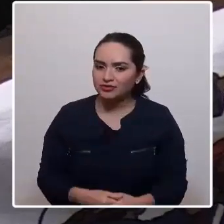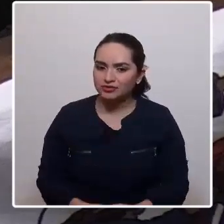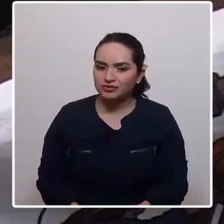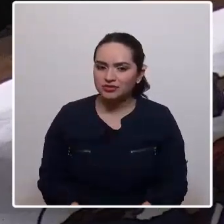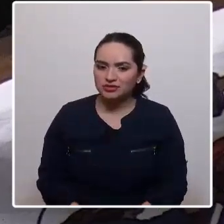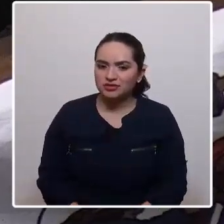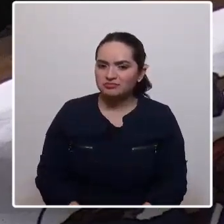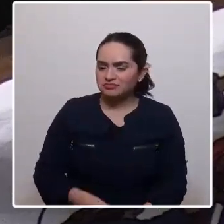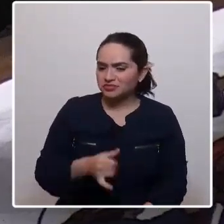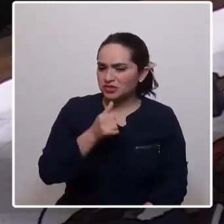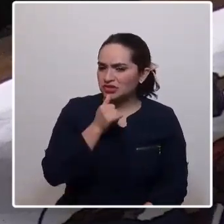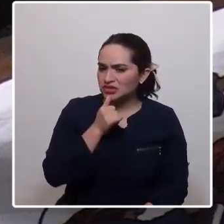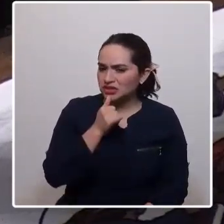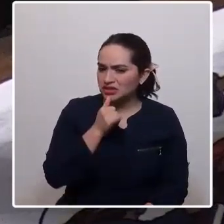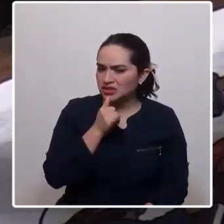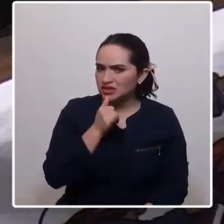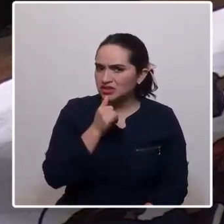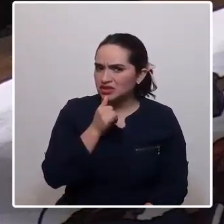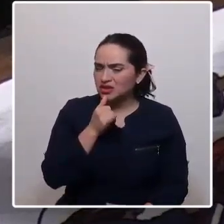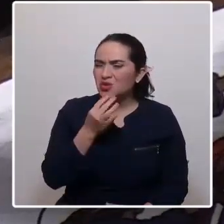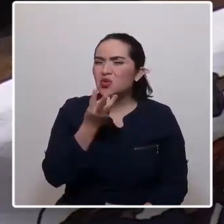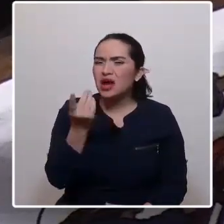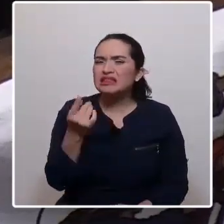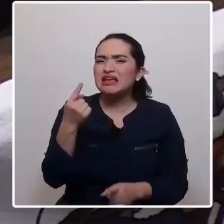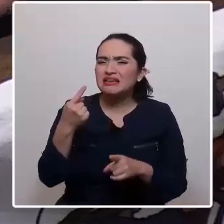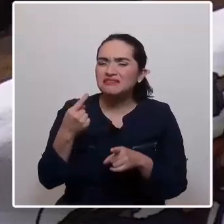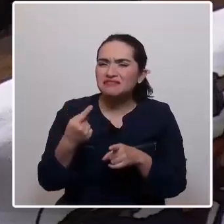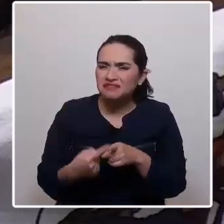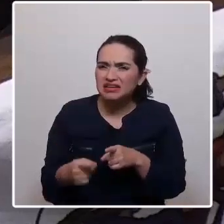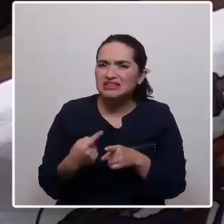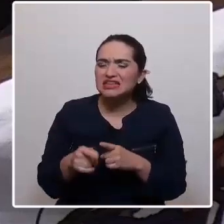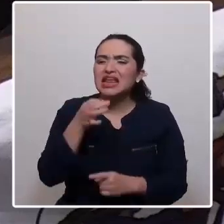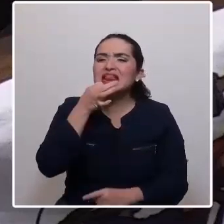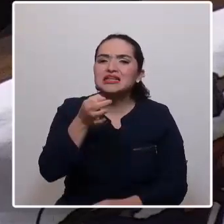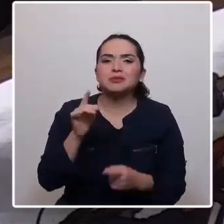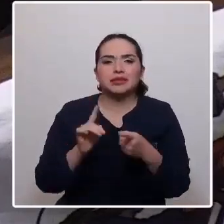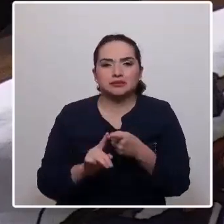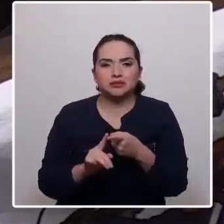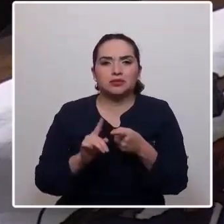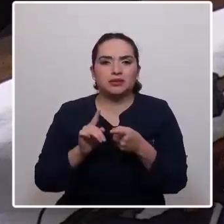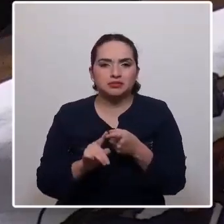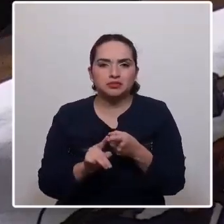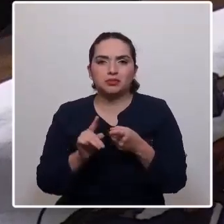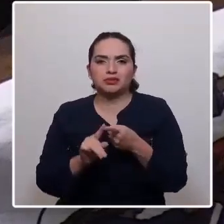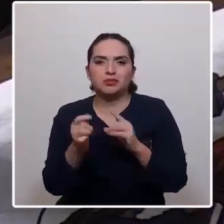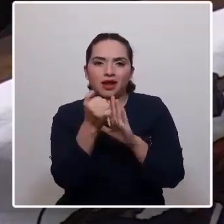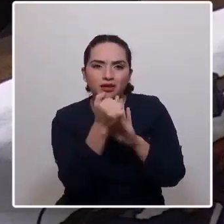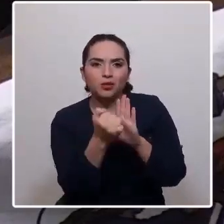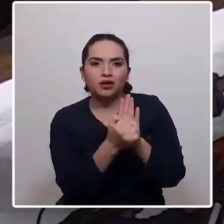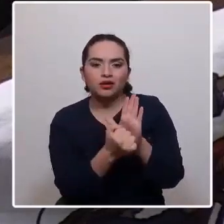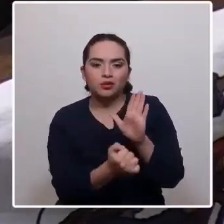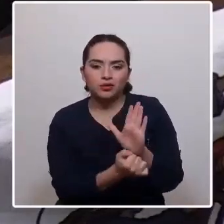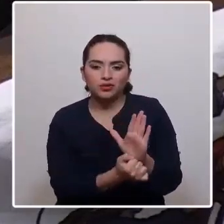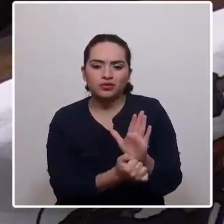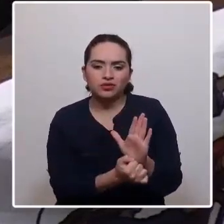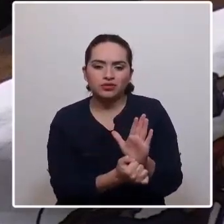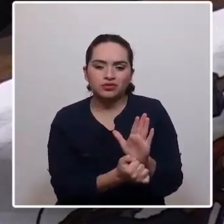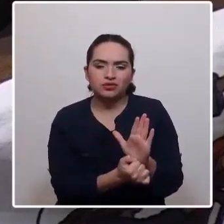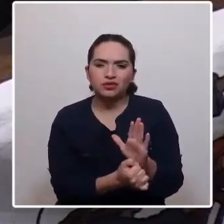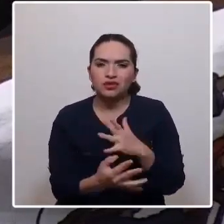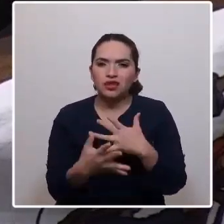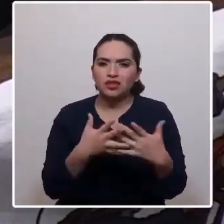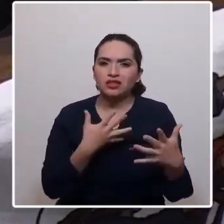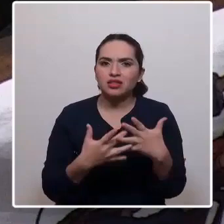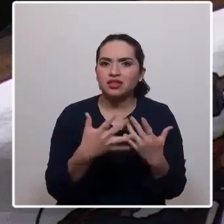veces mencionan participación en múltiples expresiones y en muchos artículos. ¿Se olvidaron que la democracia ambiental quedó solamente para